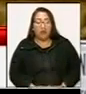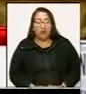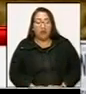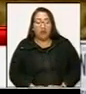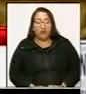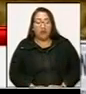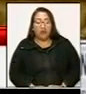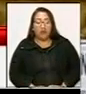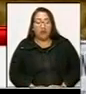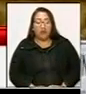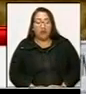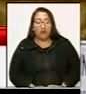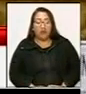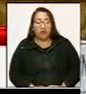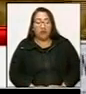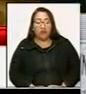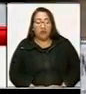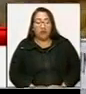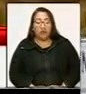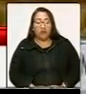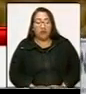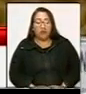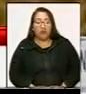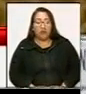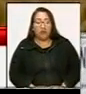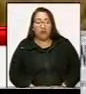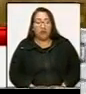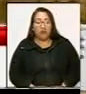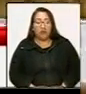Datos precisos.